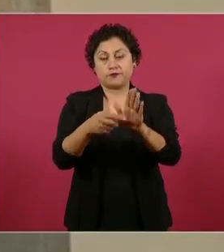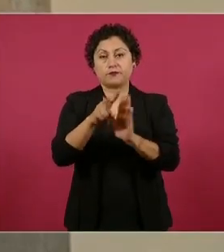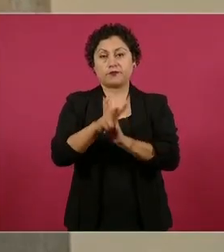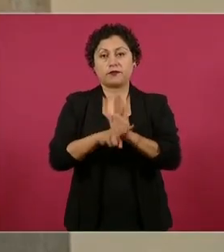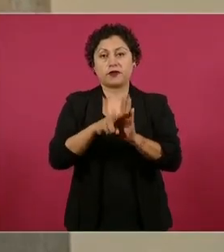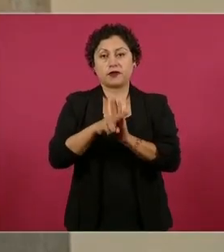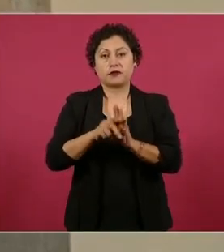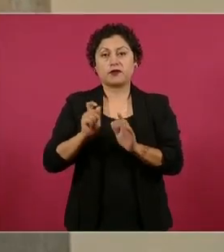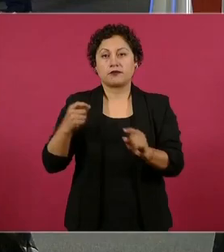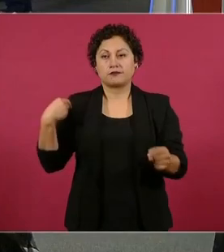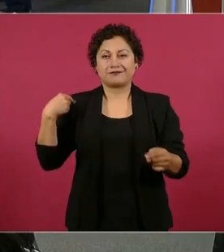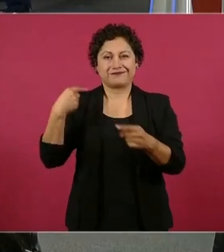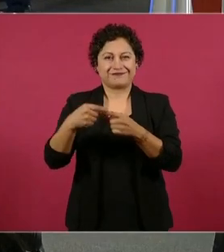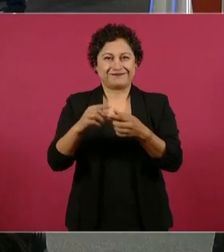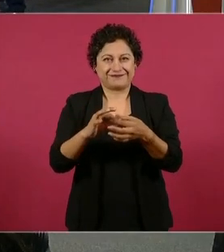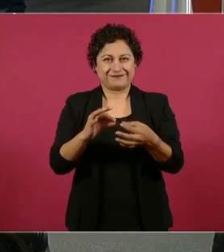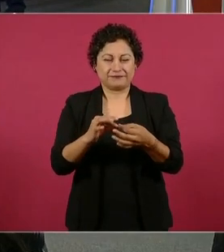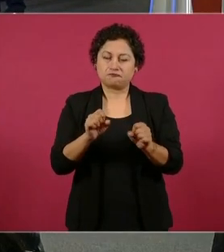acciones comentadas.